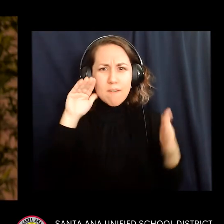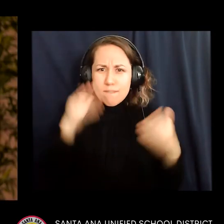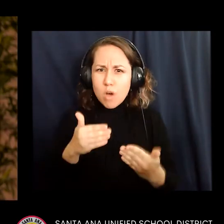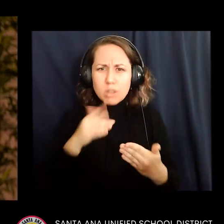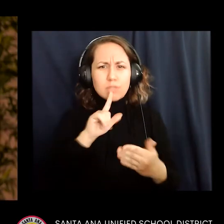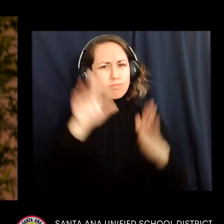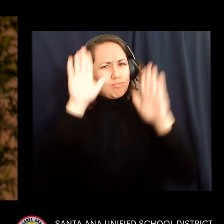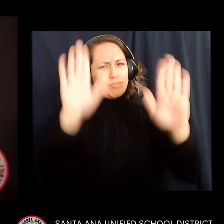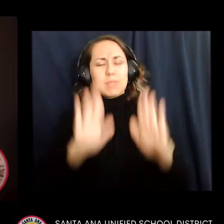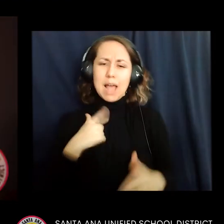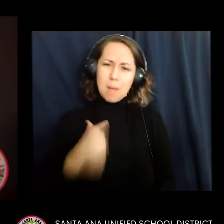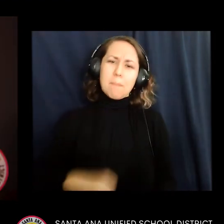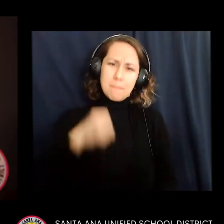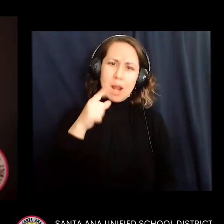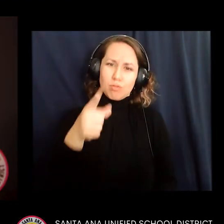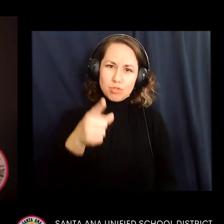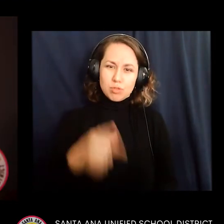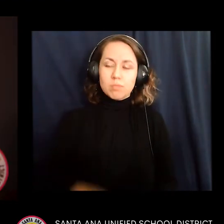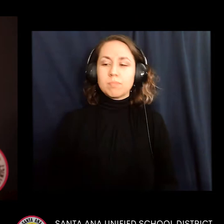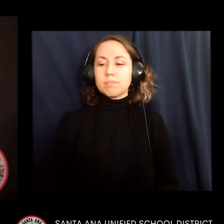y estoy orgullosa de ustedes.